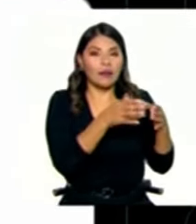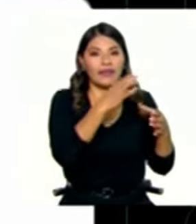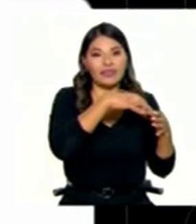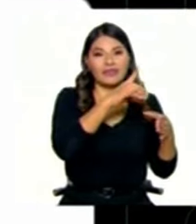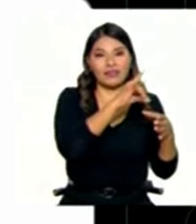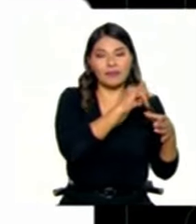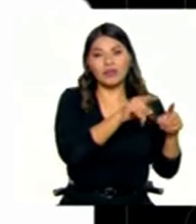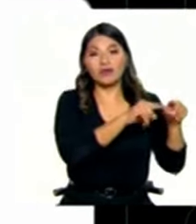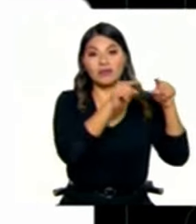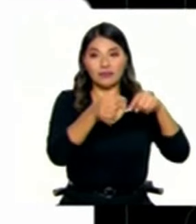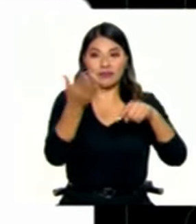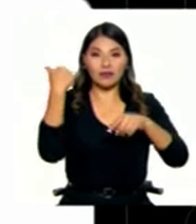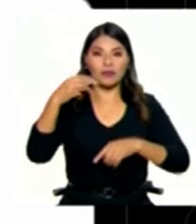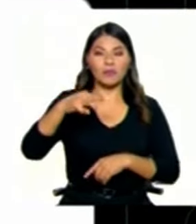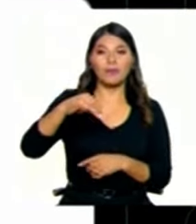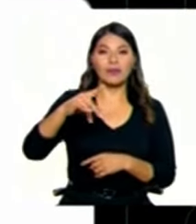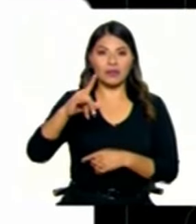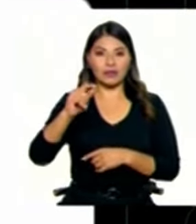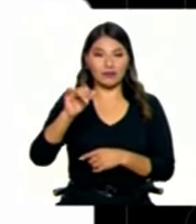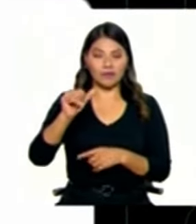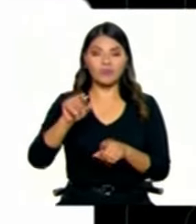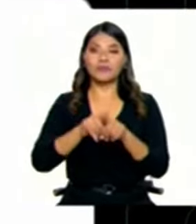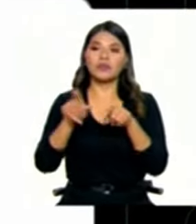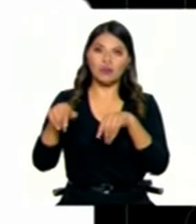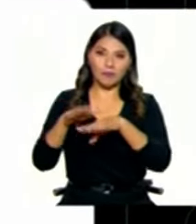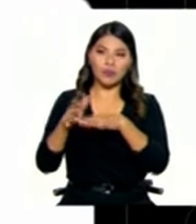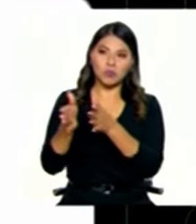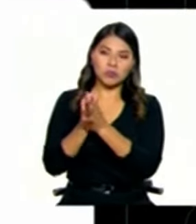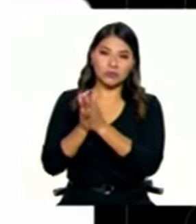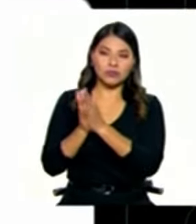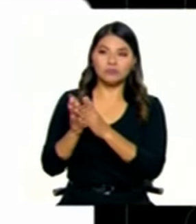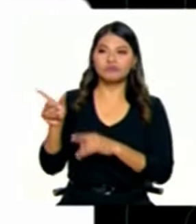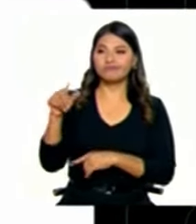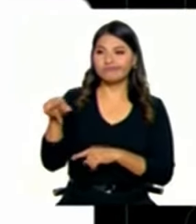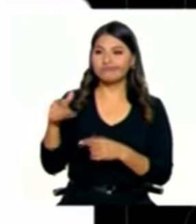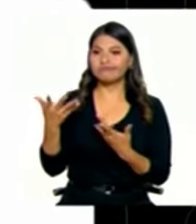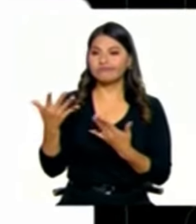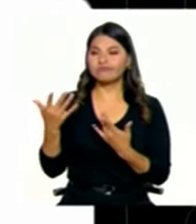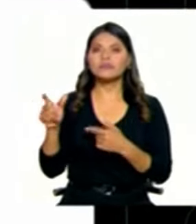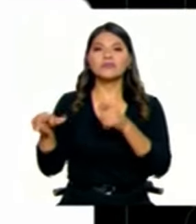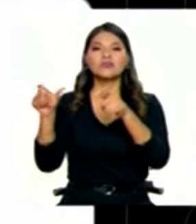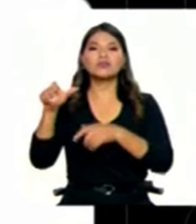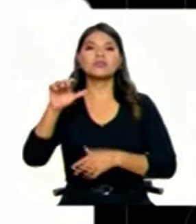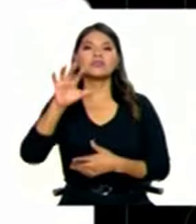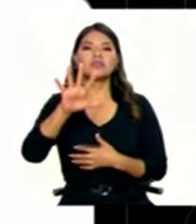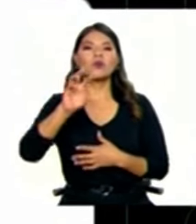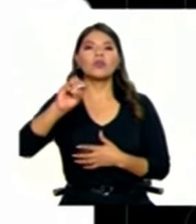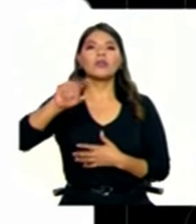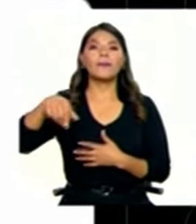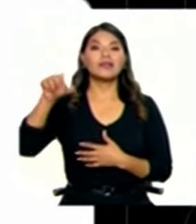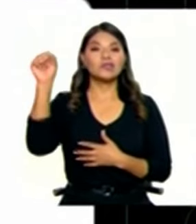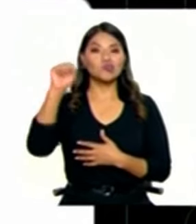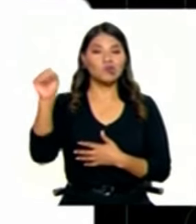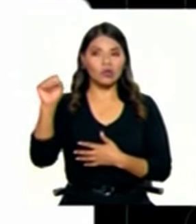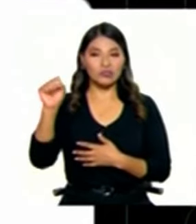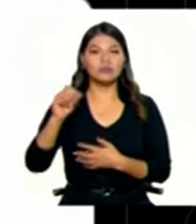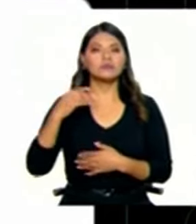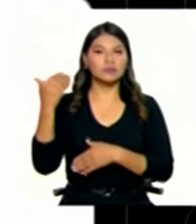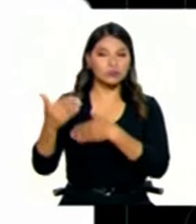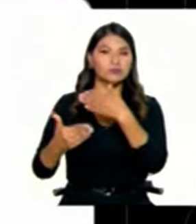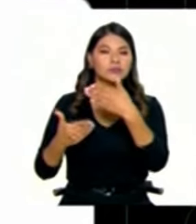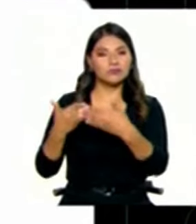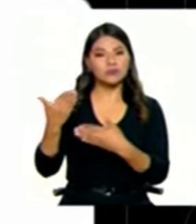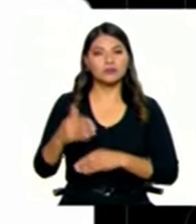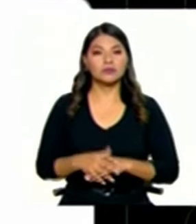de recompensas del Mininter. Se pedía, recordemos, por él, por su captura, 50.000 soles. Bueno, vamos a